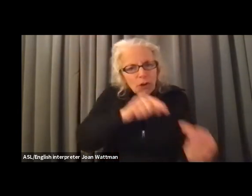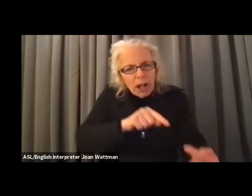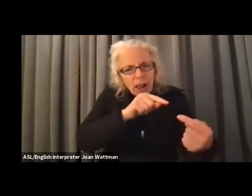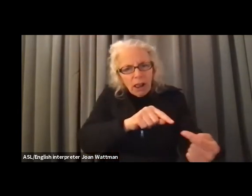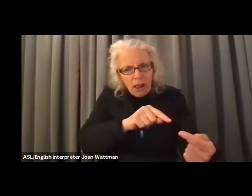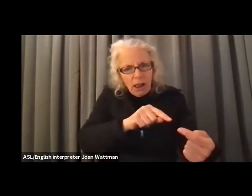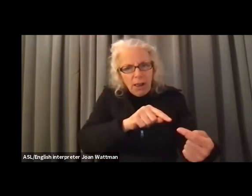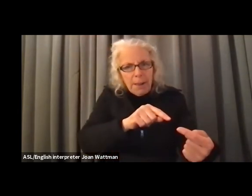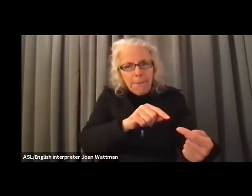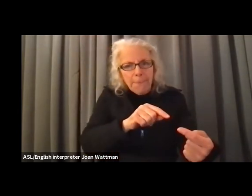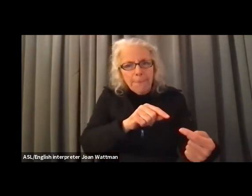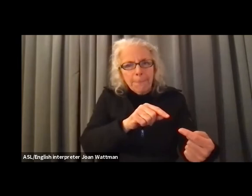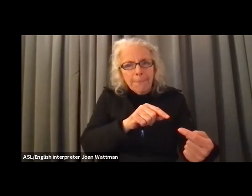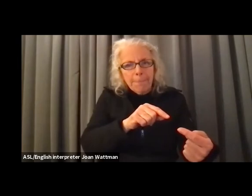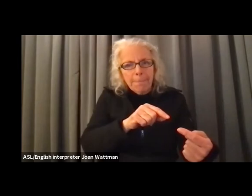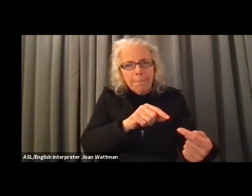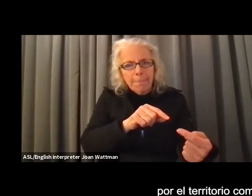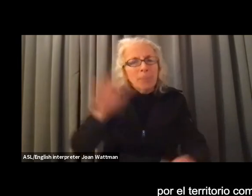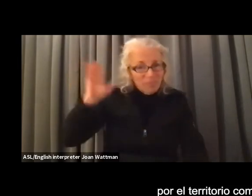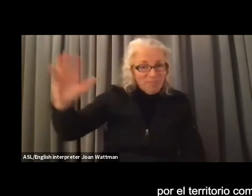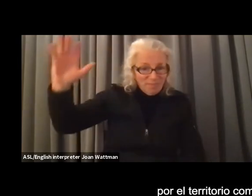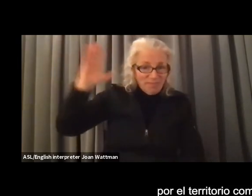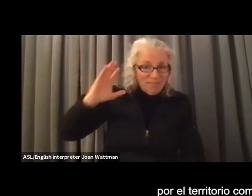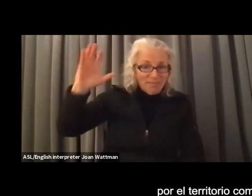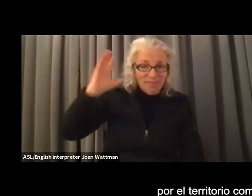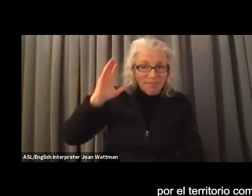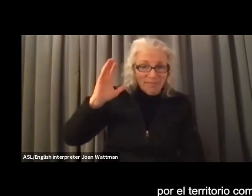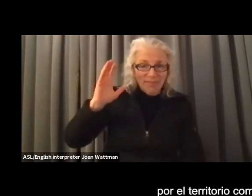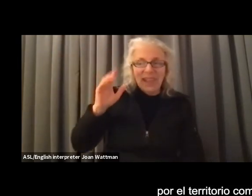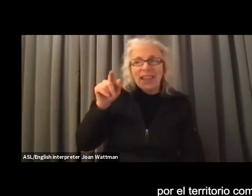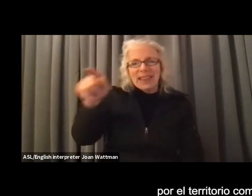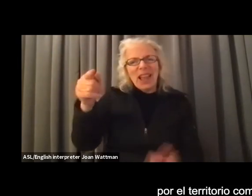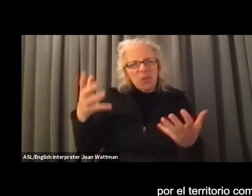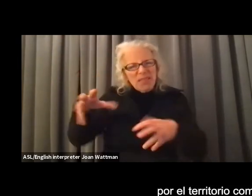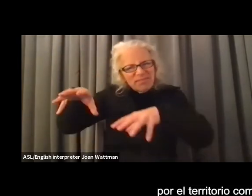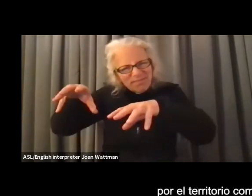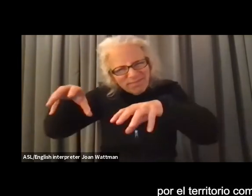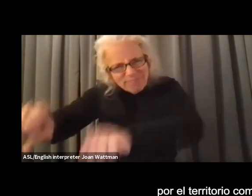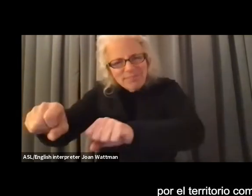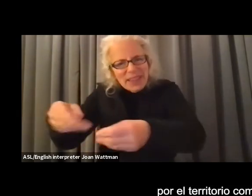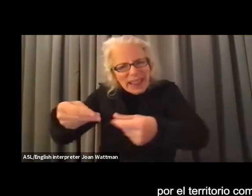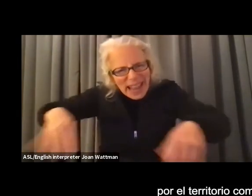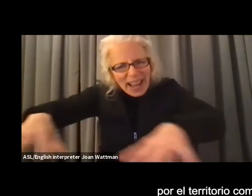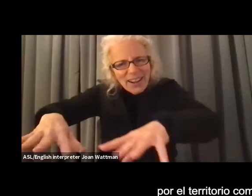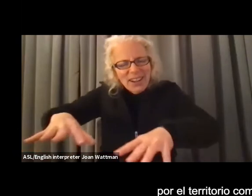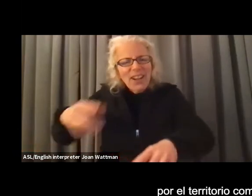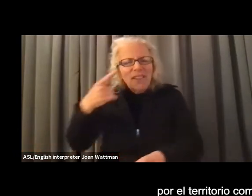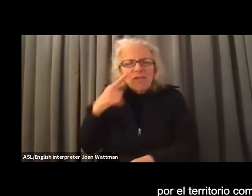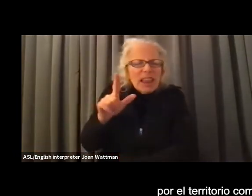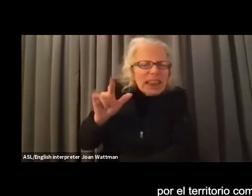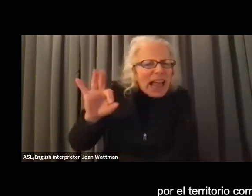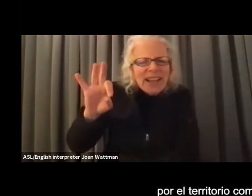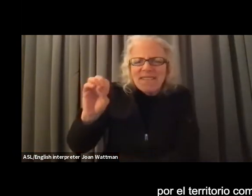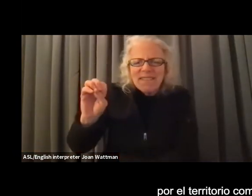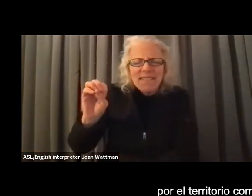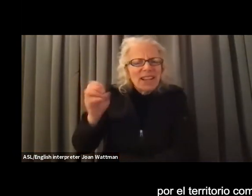el territorio como un espacio de vida, por el territorio como un espacio de libertad, se había podido lograr